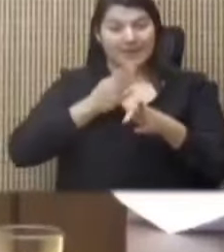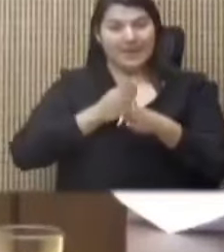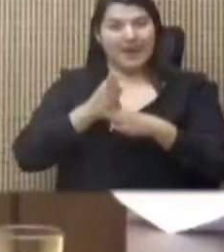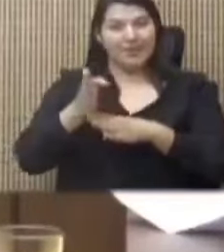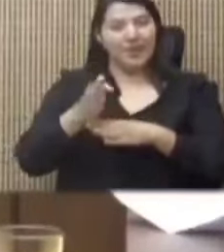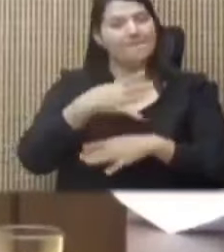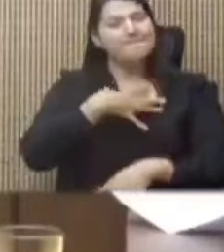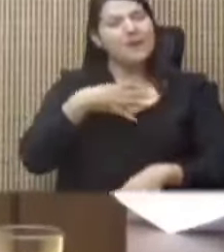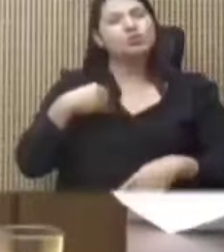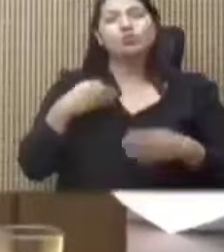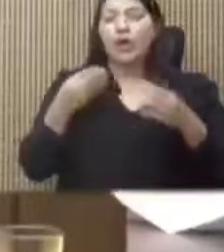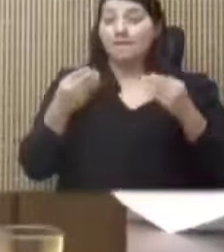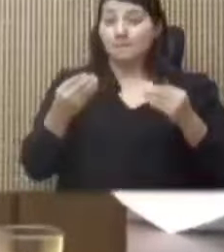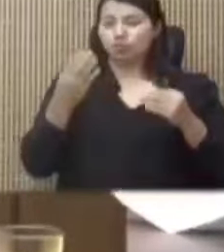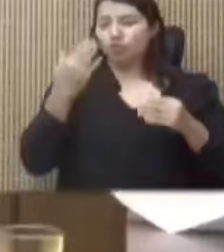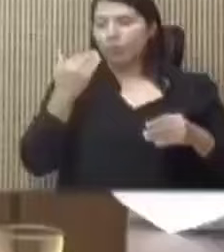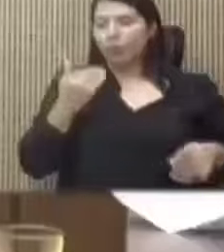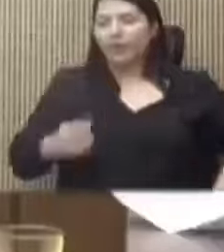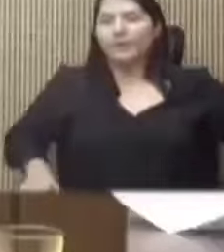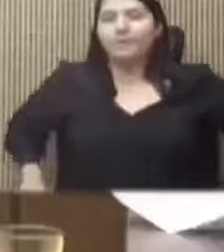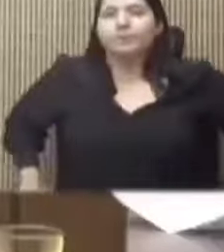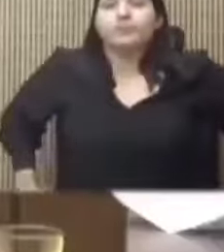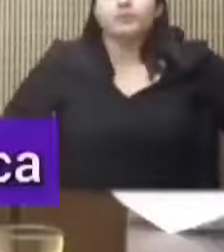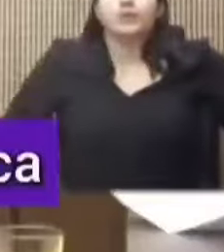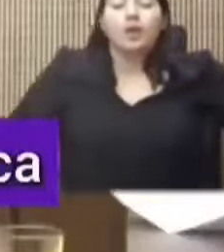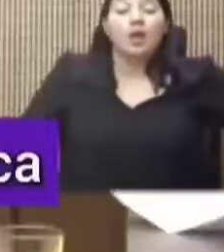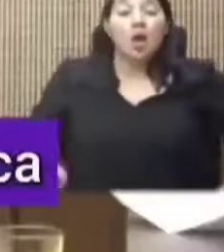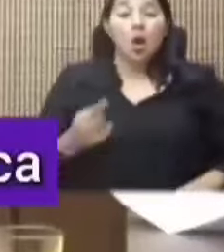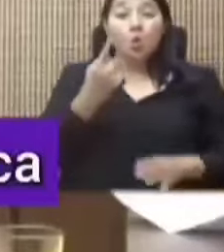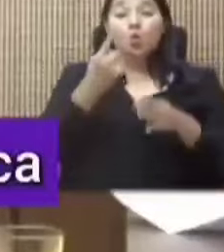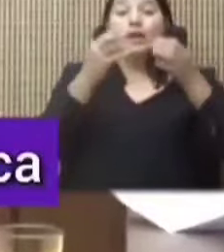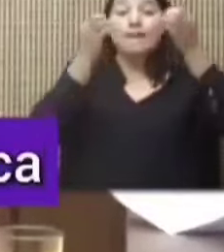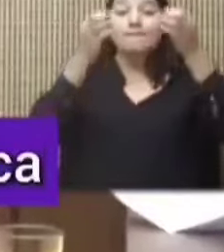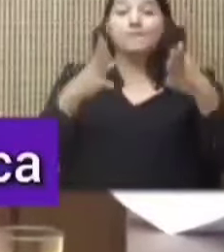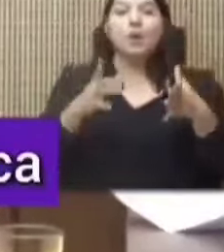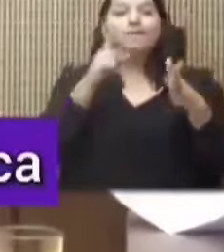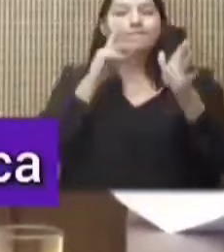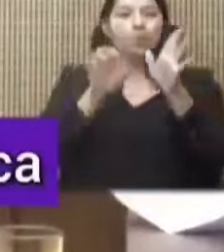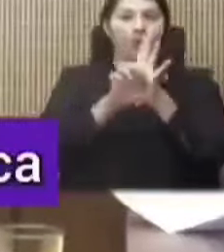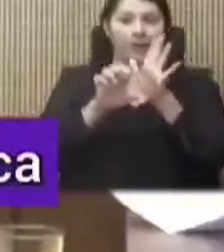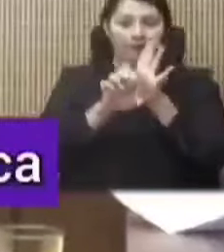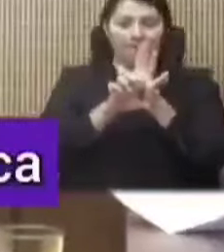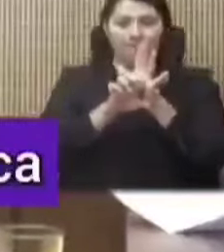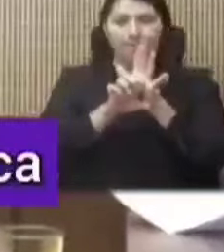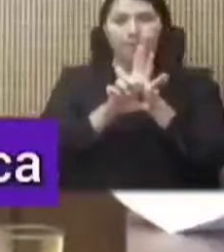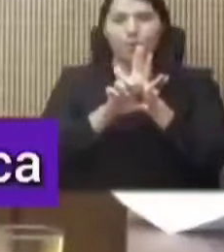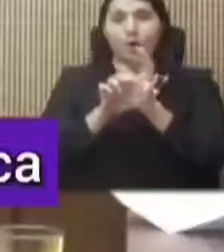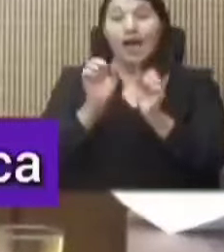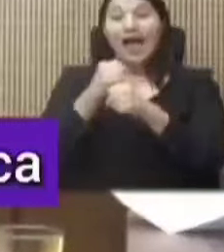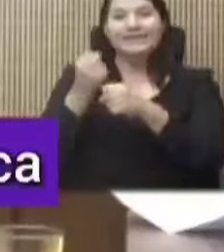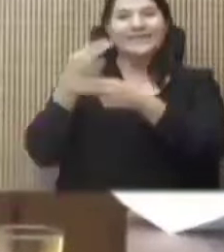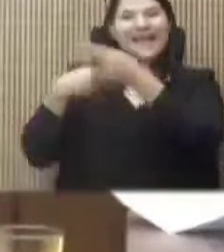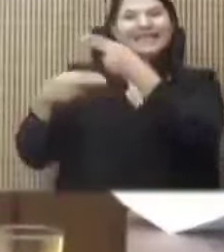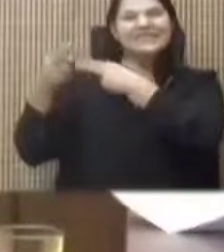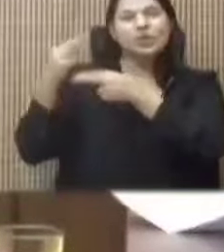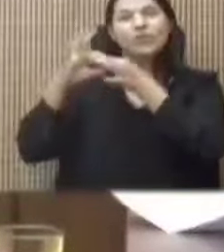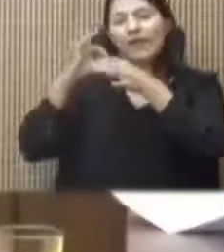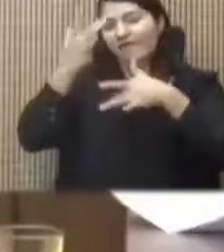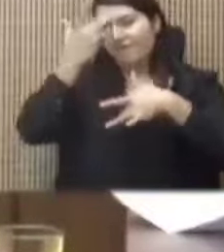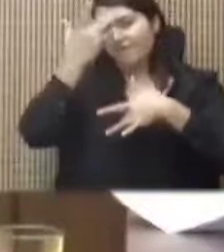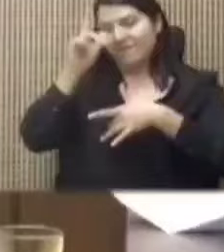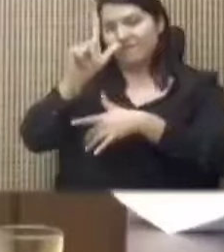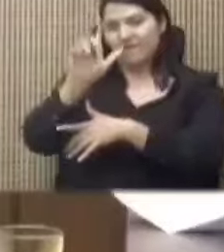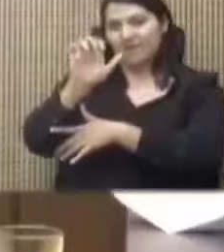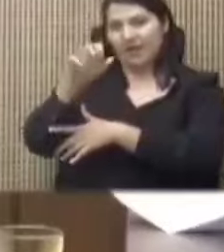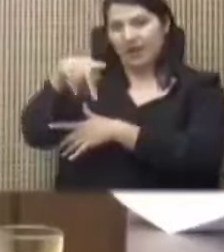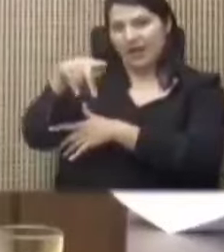gustaba mucho porque una de mis profesoras, por ejemplo, estaba haciendo historia sobre la lepra en Costa Rica y sobre las personas que